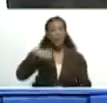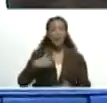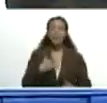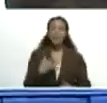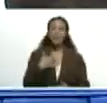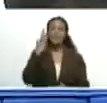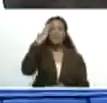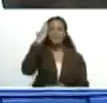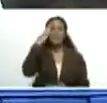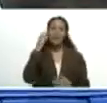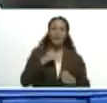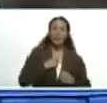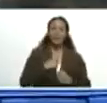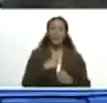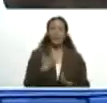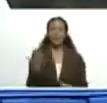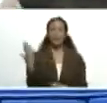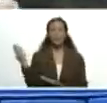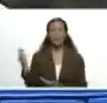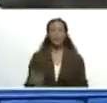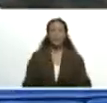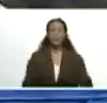lo sabe. Adelante la parranda.